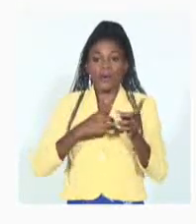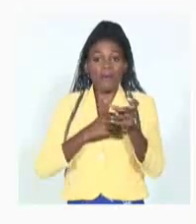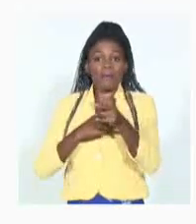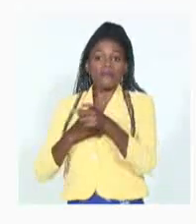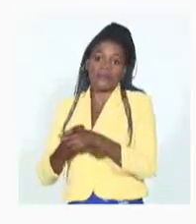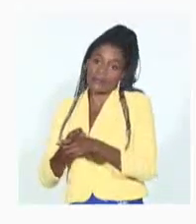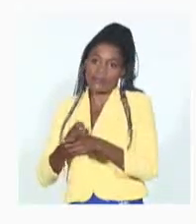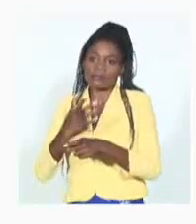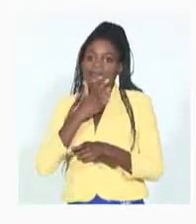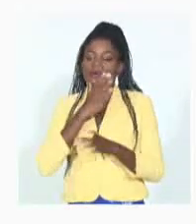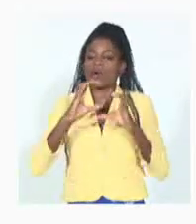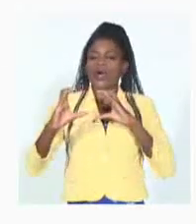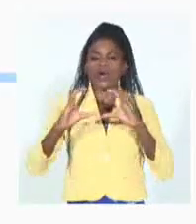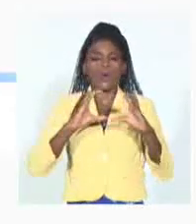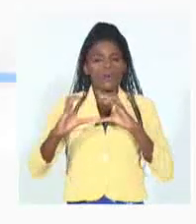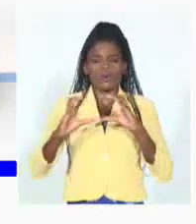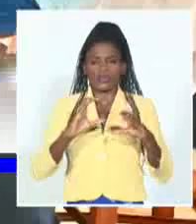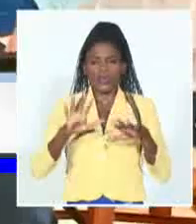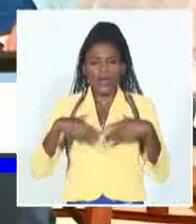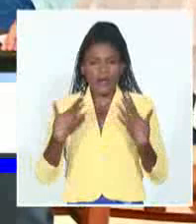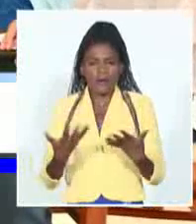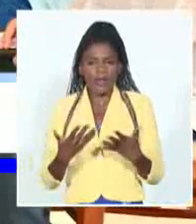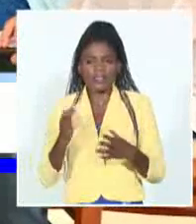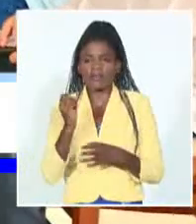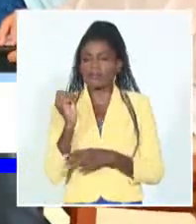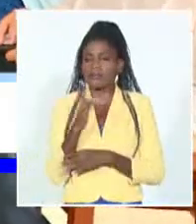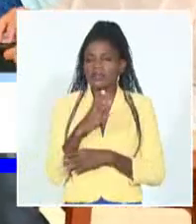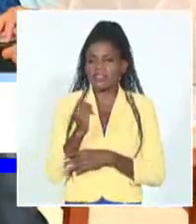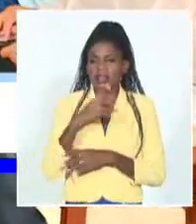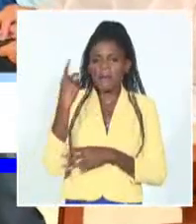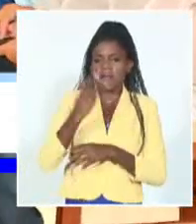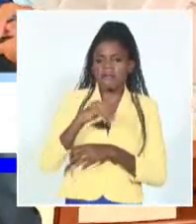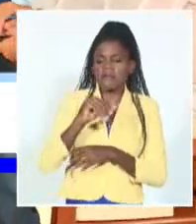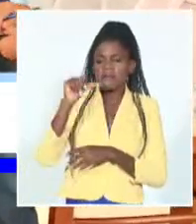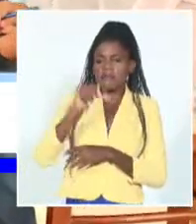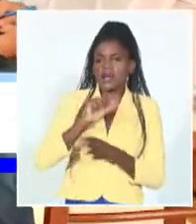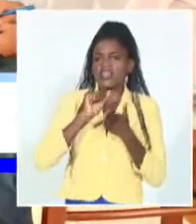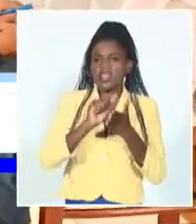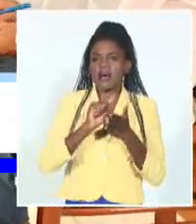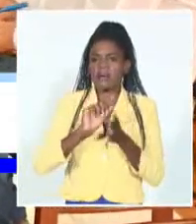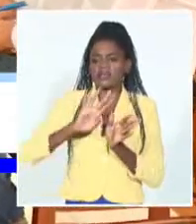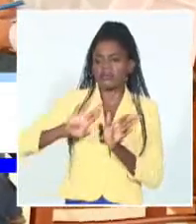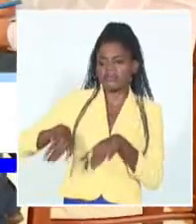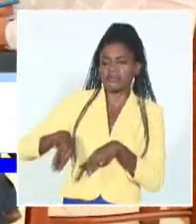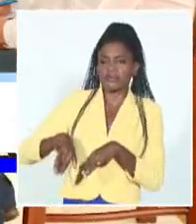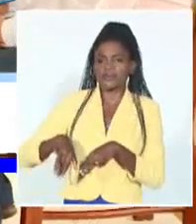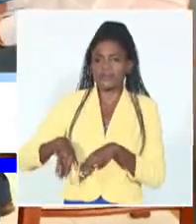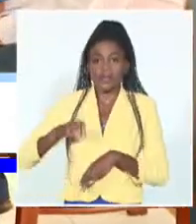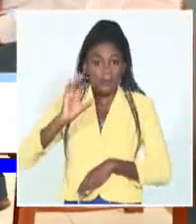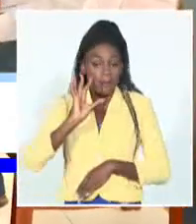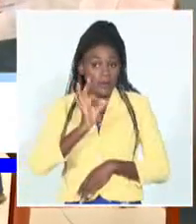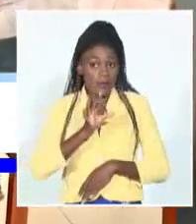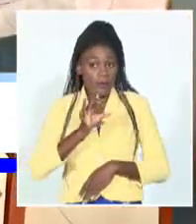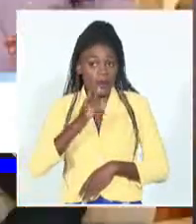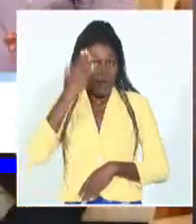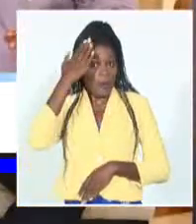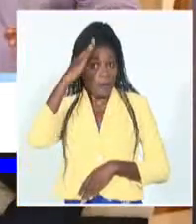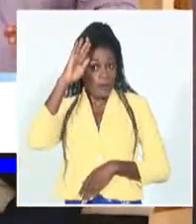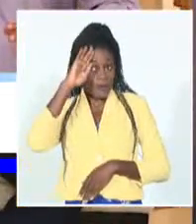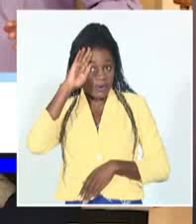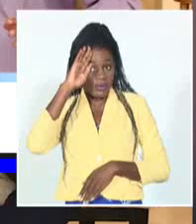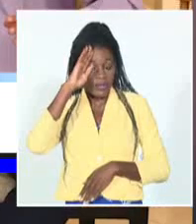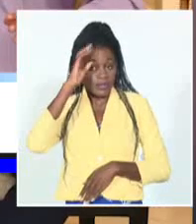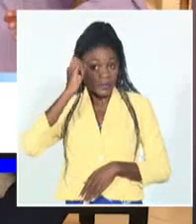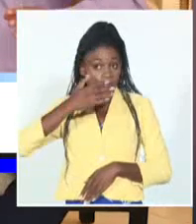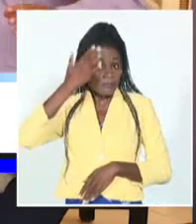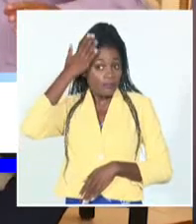y comunicacional basada en mentiras, calumnias y campañas de descrédito. Díaz-Canel envió un fuerte abrazo a su homólogo